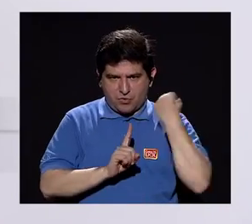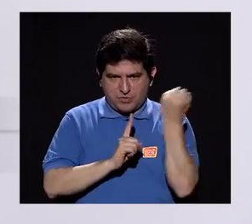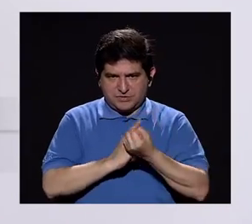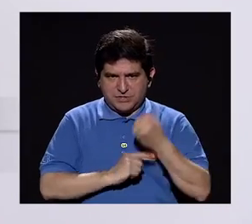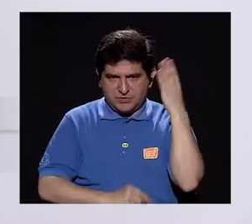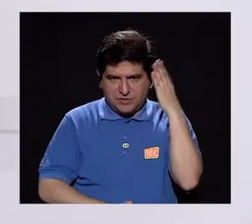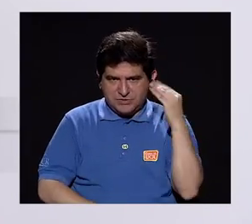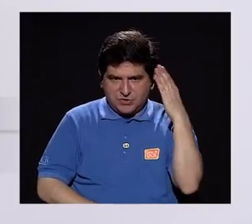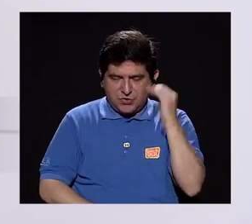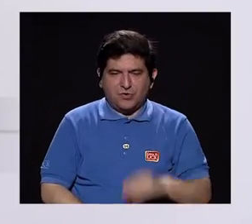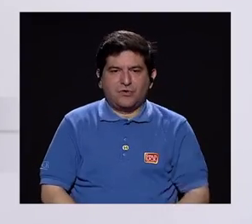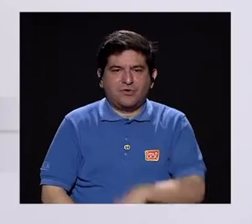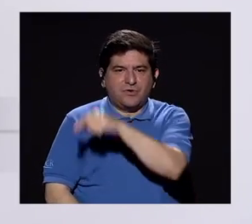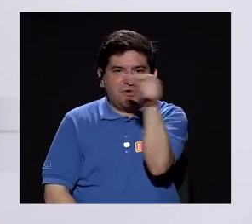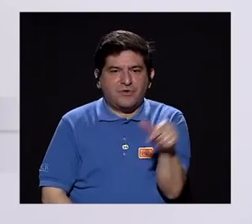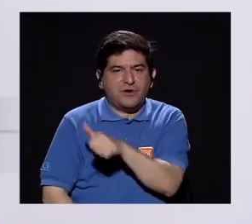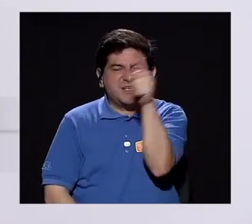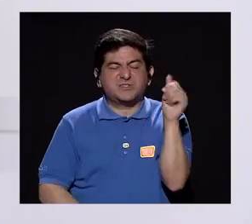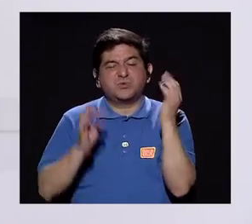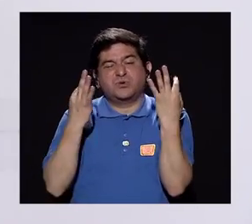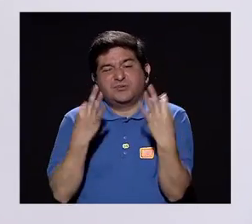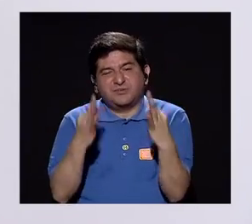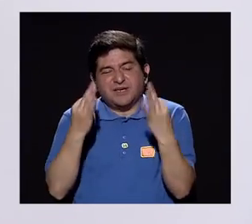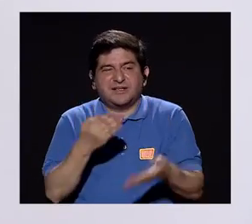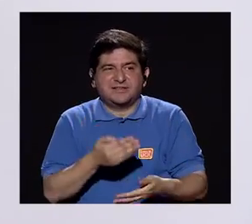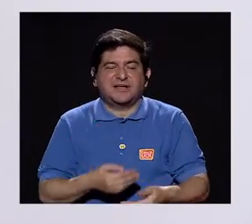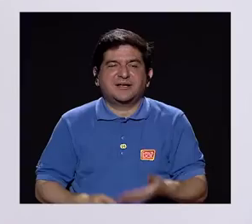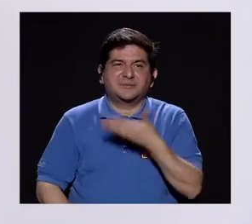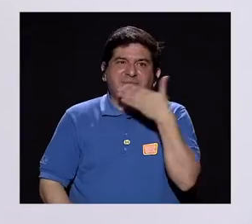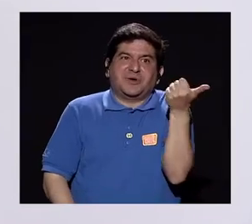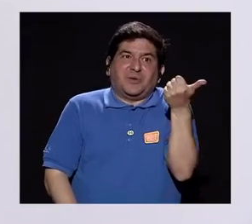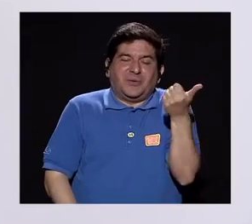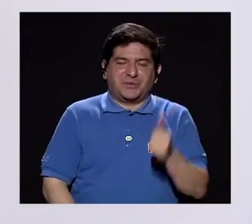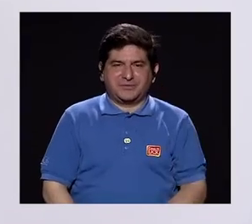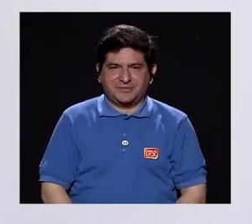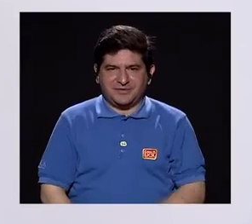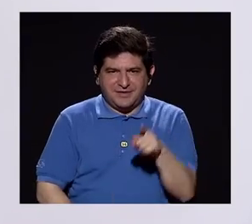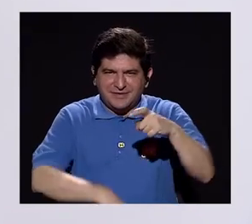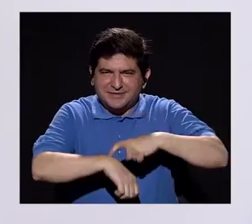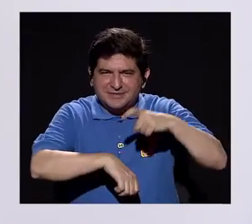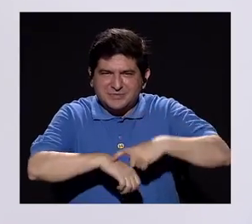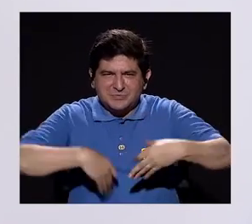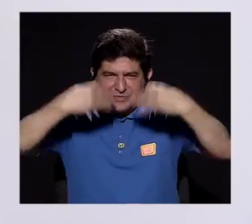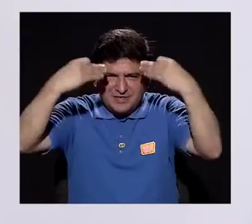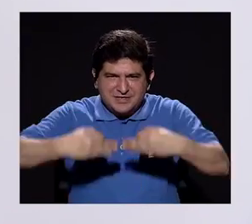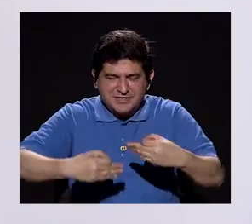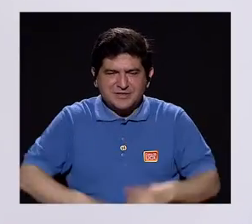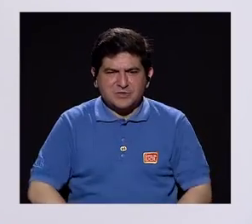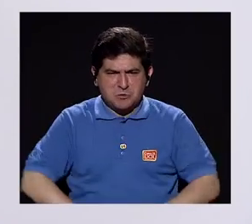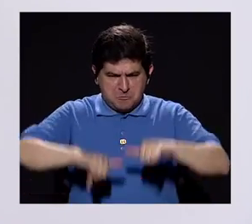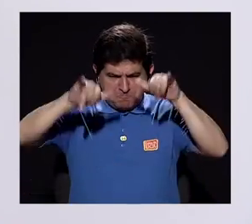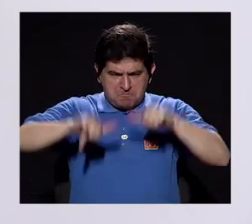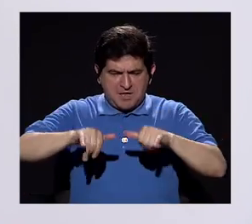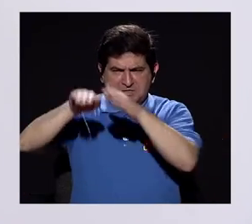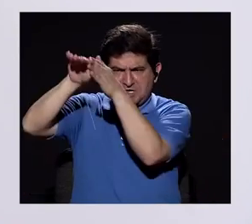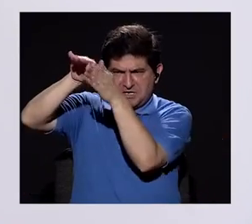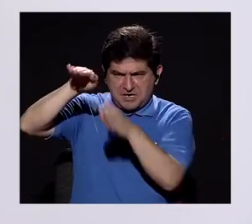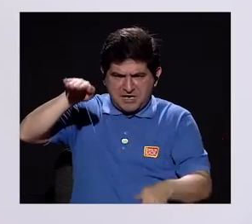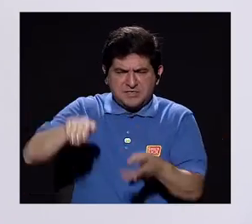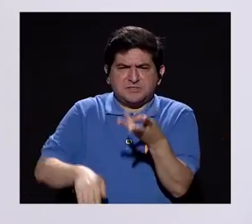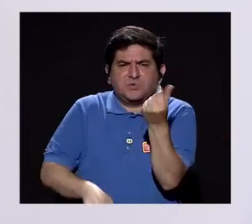que pues pudo haber sido mejor entonces decidimos en ese momento analizar la estabilidad de taludes